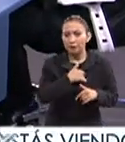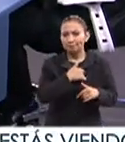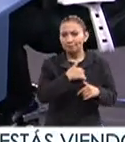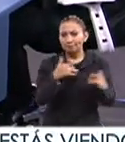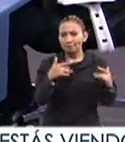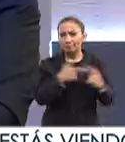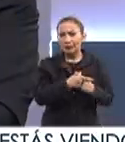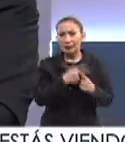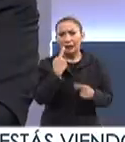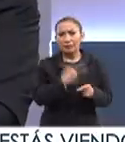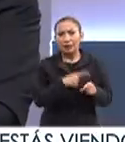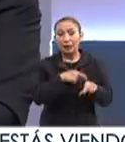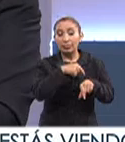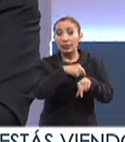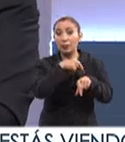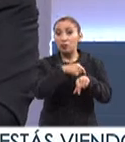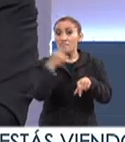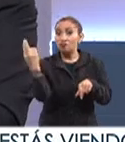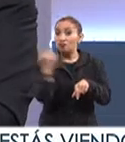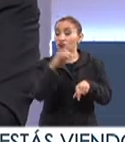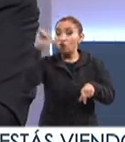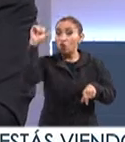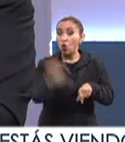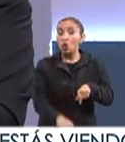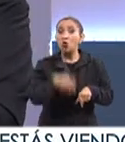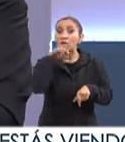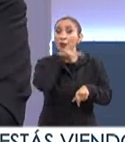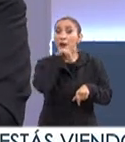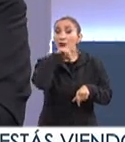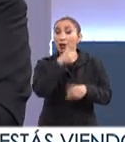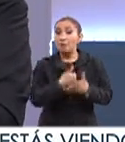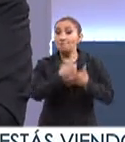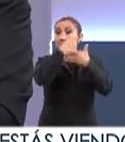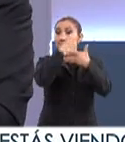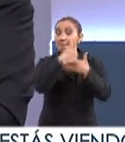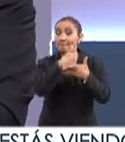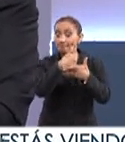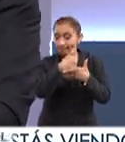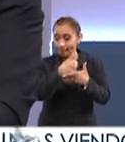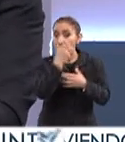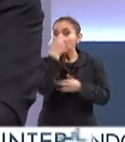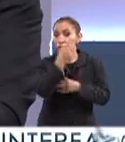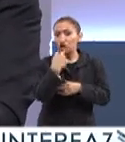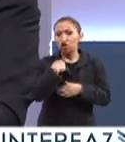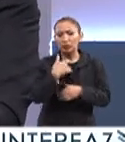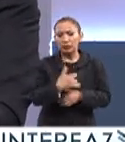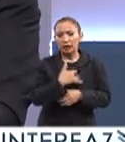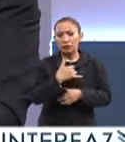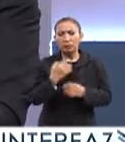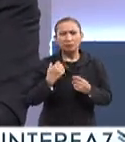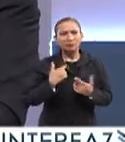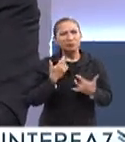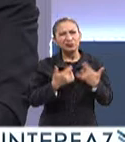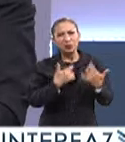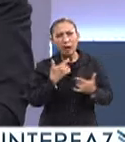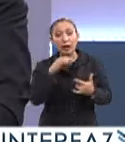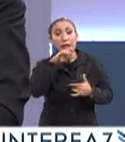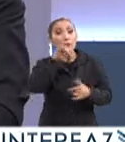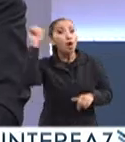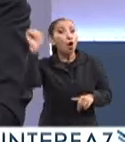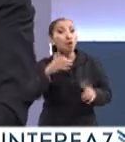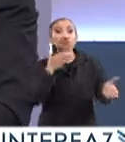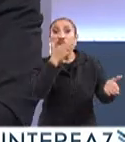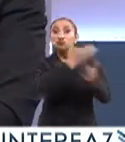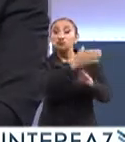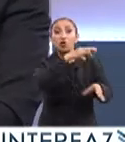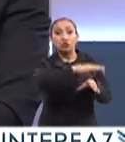una de las enfermedades tiempo dependiente en atención para tener mejores resultados. Es así que si yo tengo estas molestias, tengo que ir de